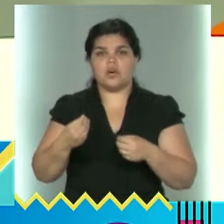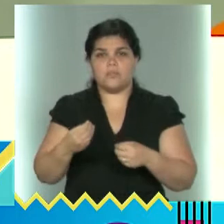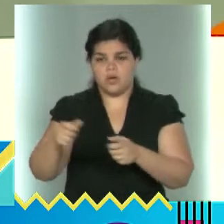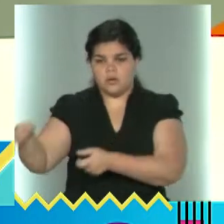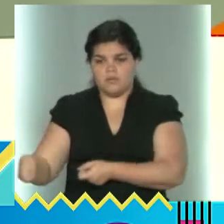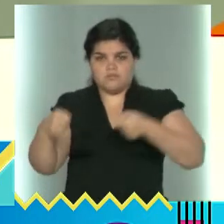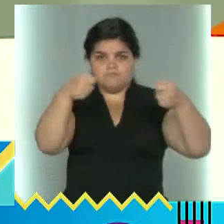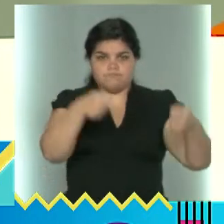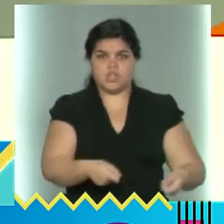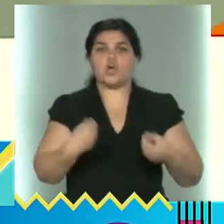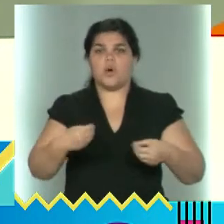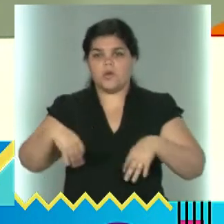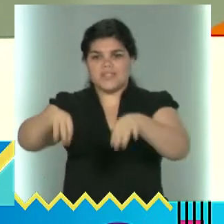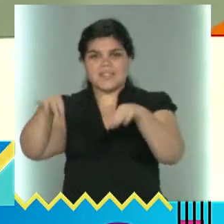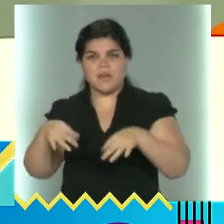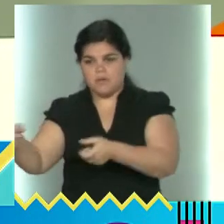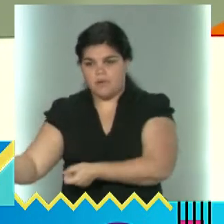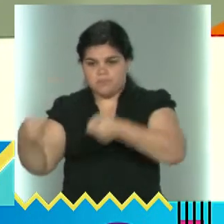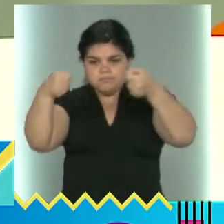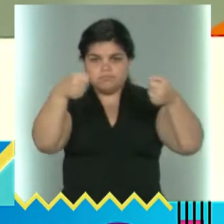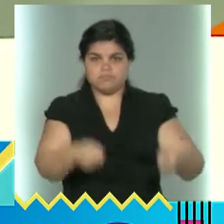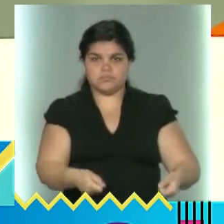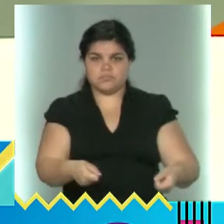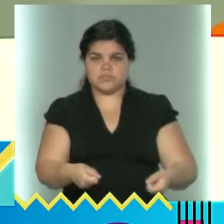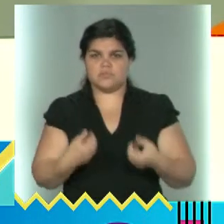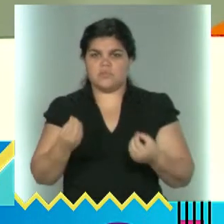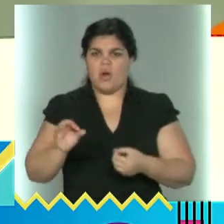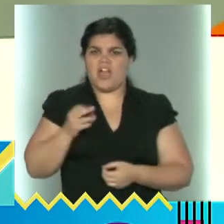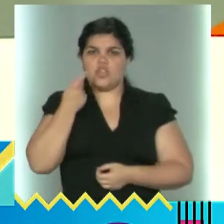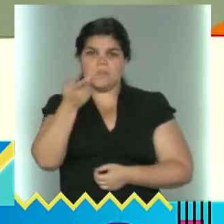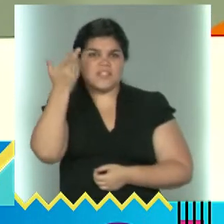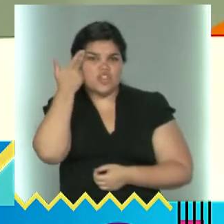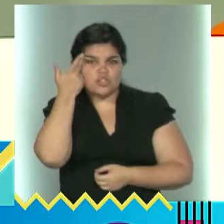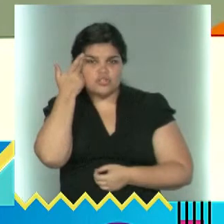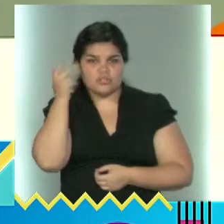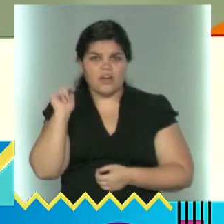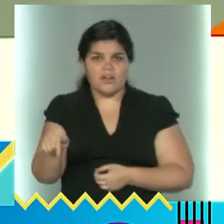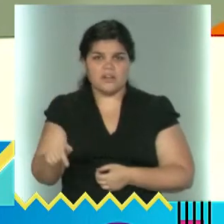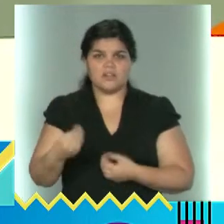pasan de la cama donde está a la mesa del quirófano en una sábana. Estamos en el año 2018. Tenemos